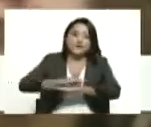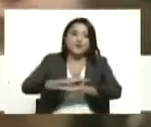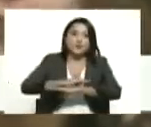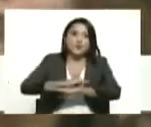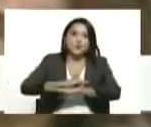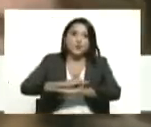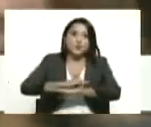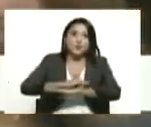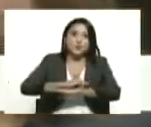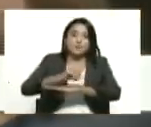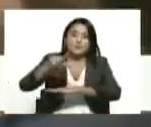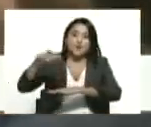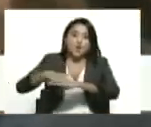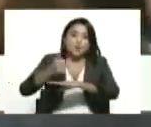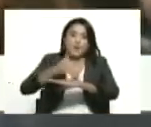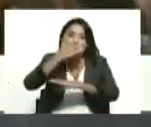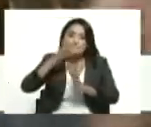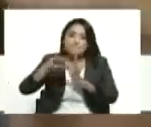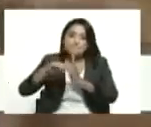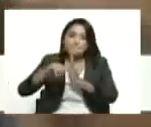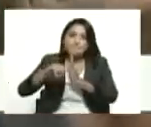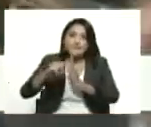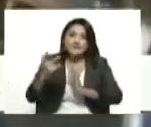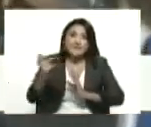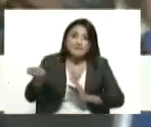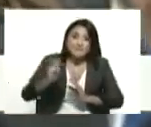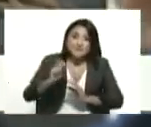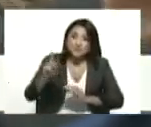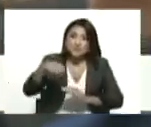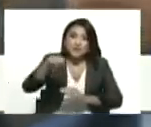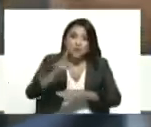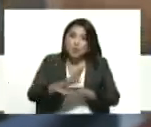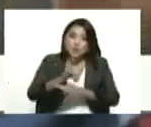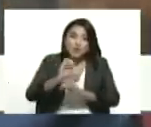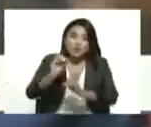delincuentes, si en 3 meses usted no dispone de ese avión,